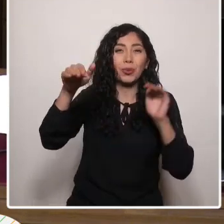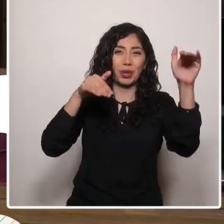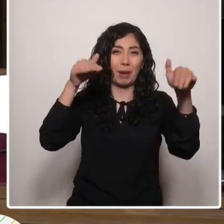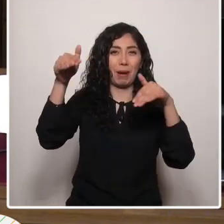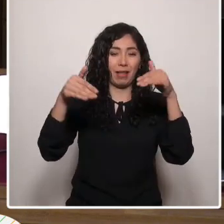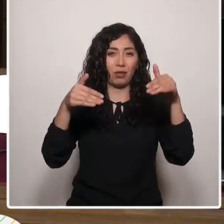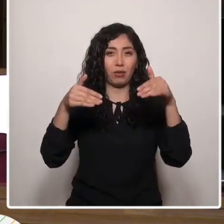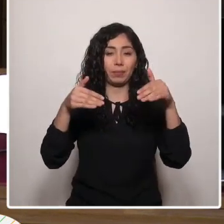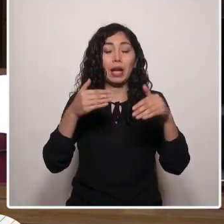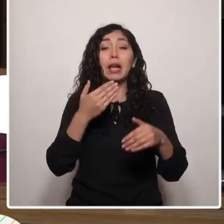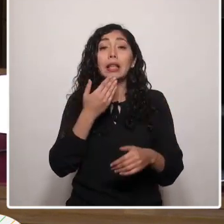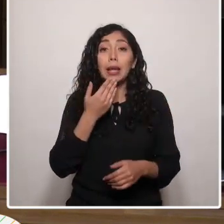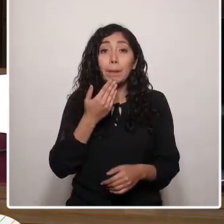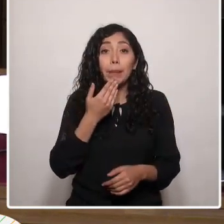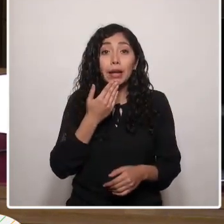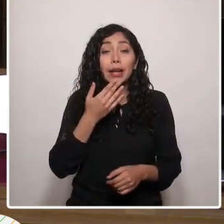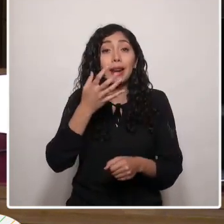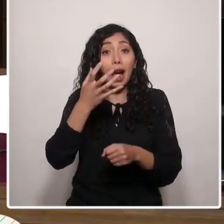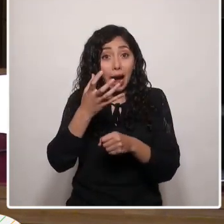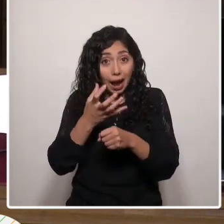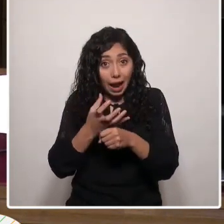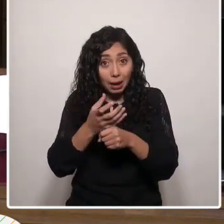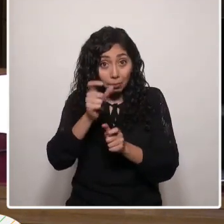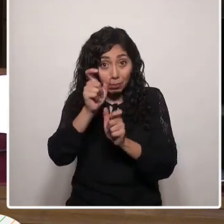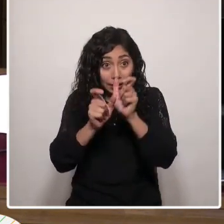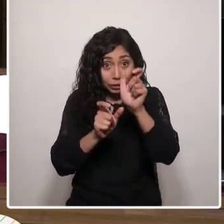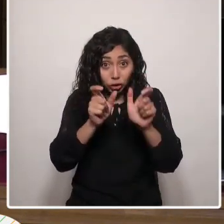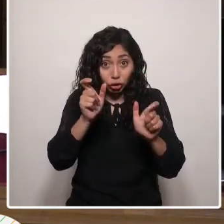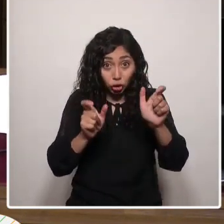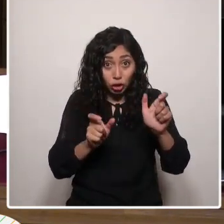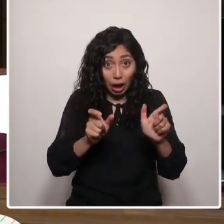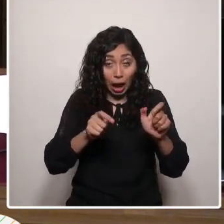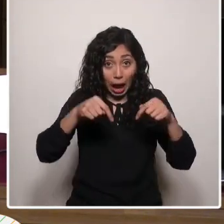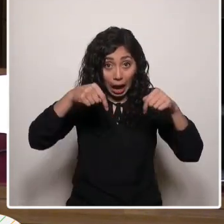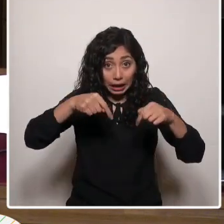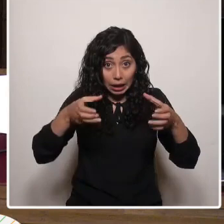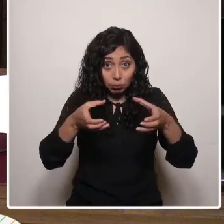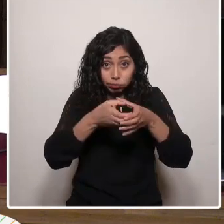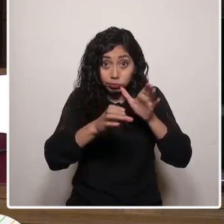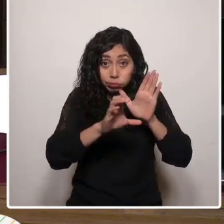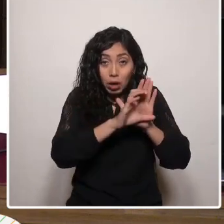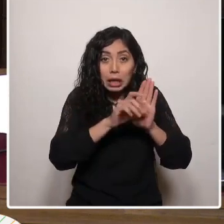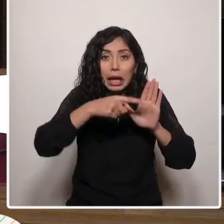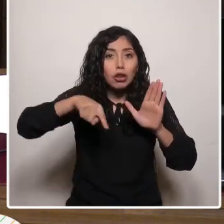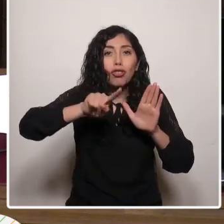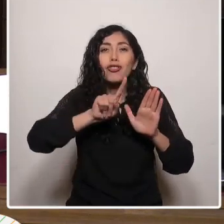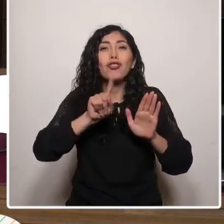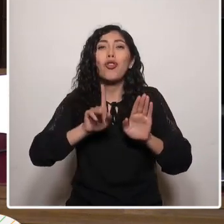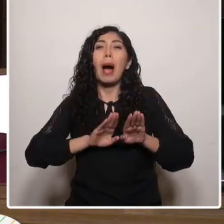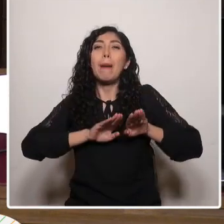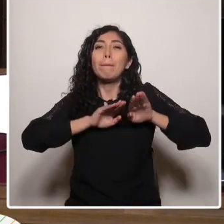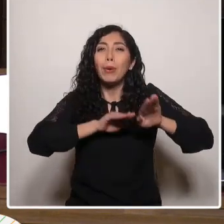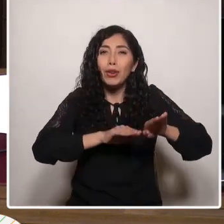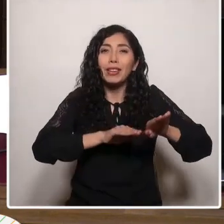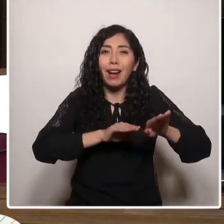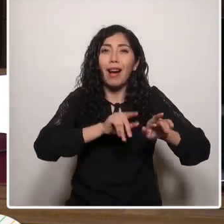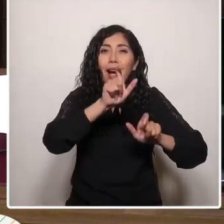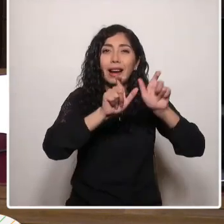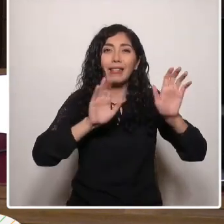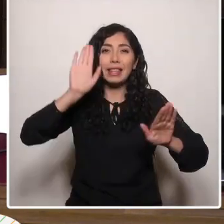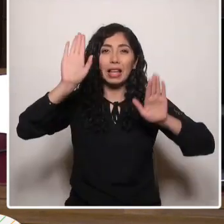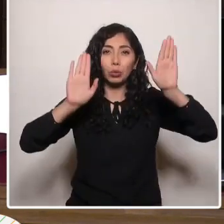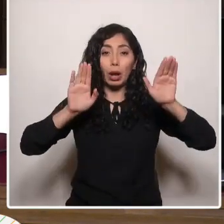Y tercero, que hay una cantidad de convencionales constituyentes que no han patrocinado candidaturas para esta comisión y por lo